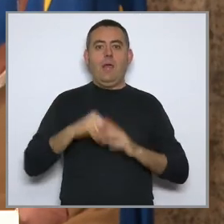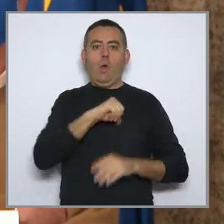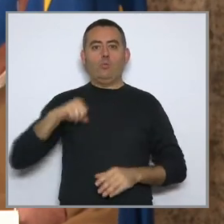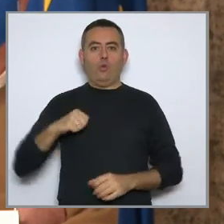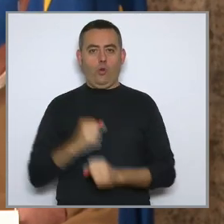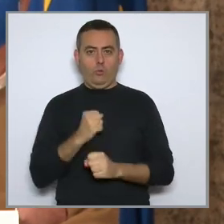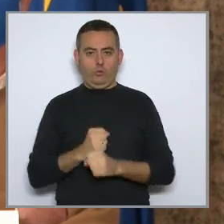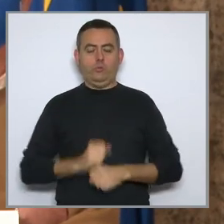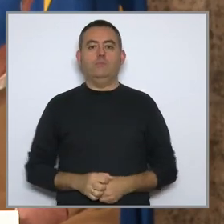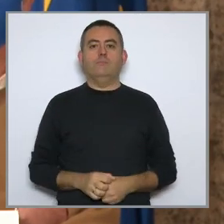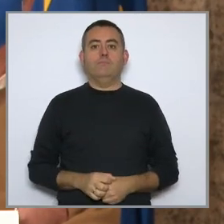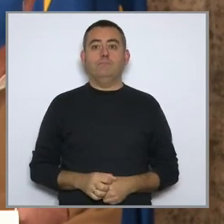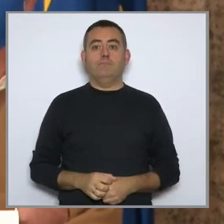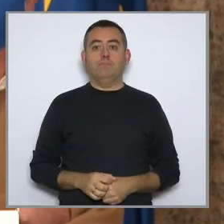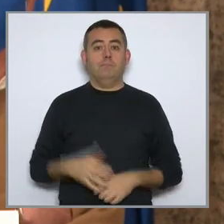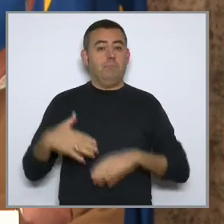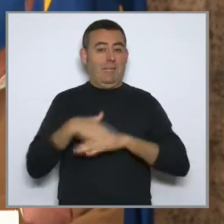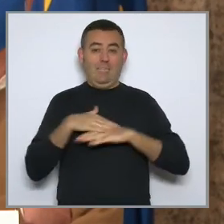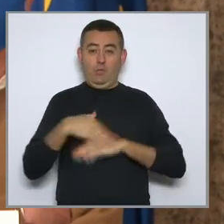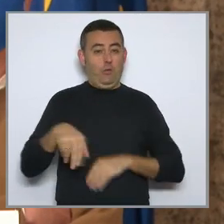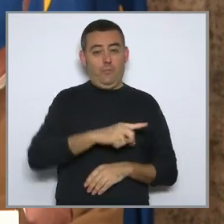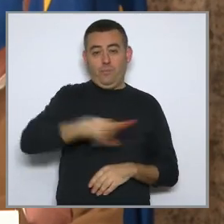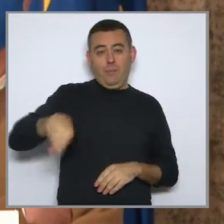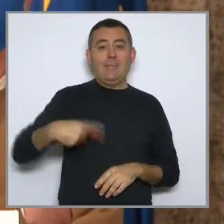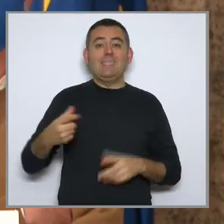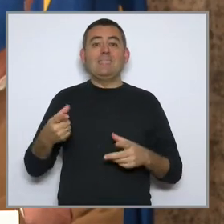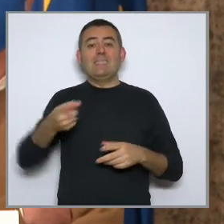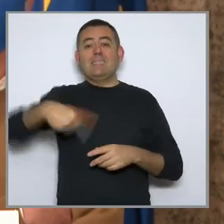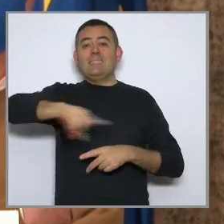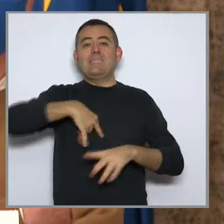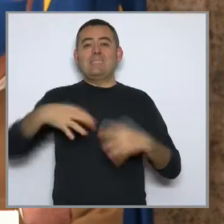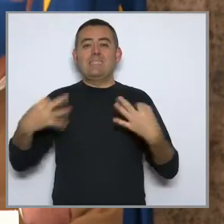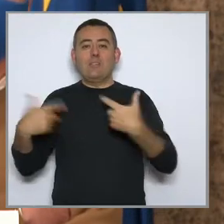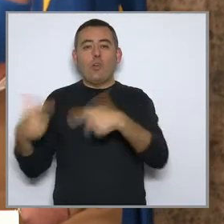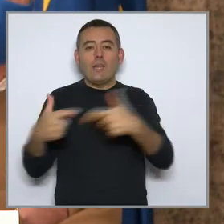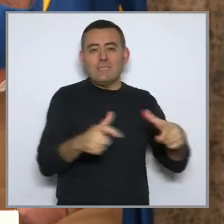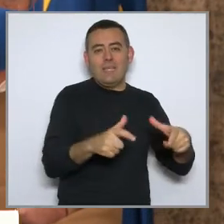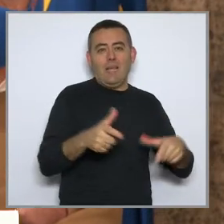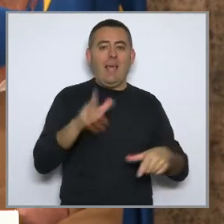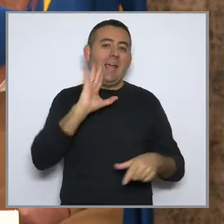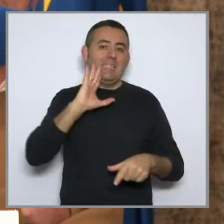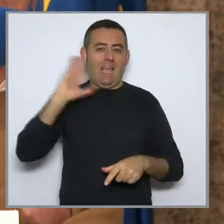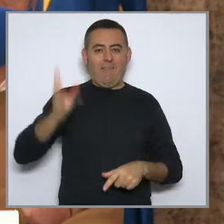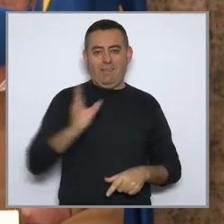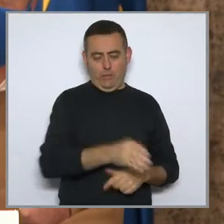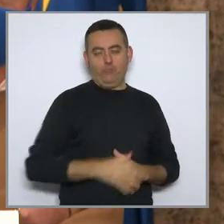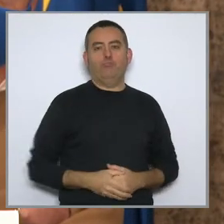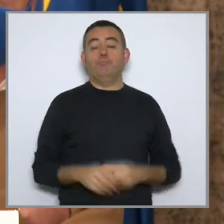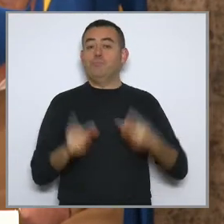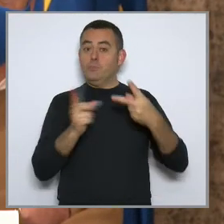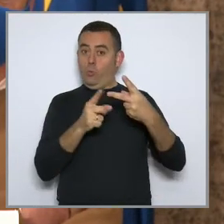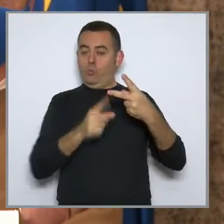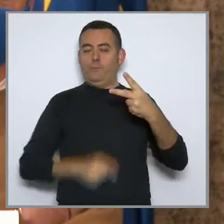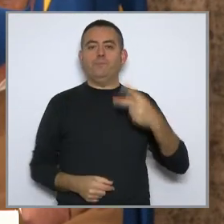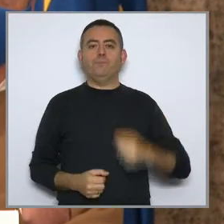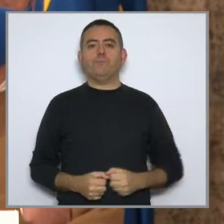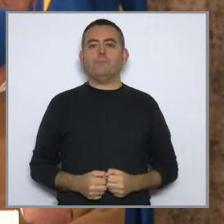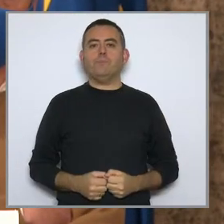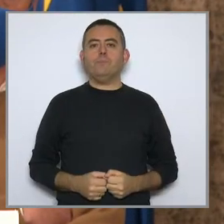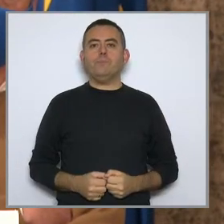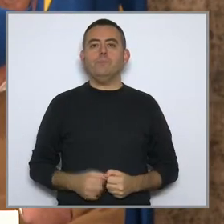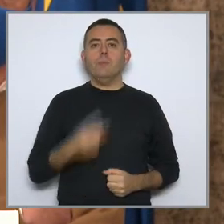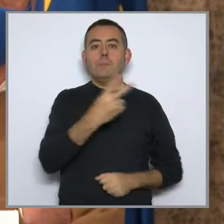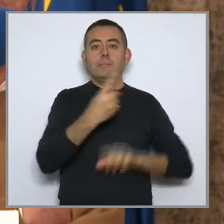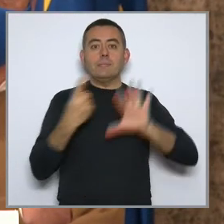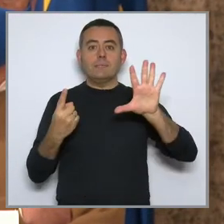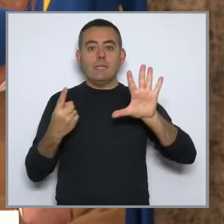básicamente referidos a aquellos sectores más afectados, como les he dicho. En segundo lugar, los